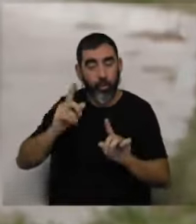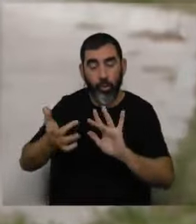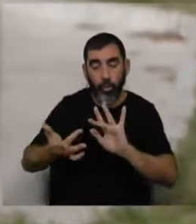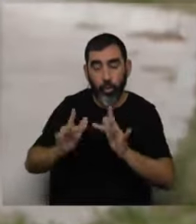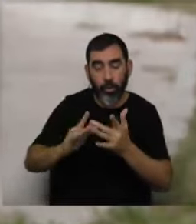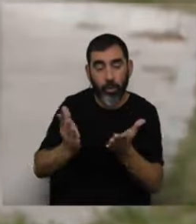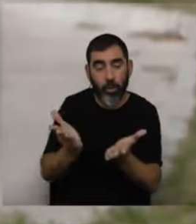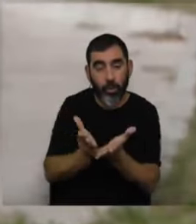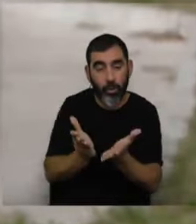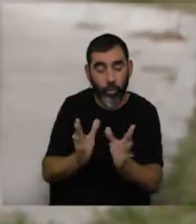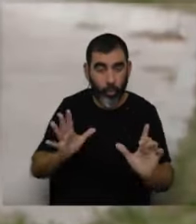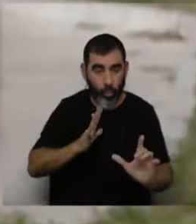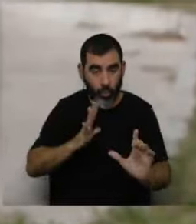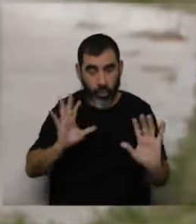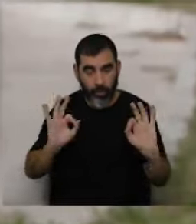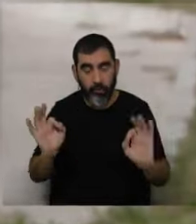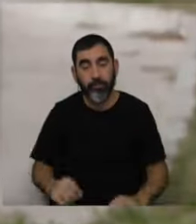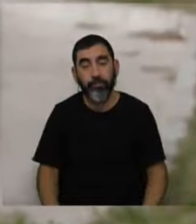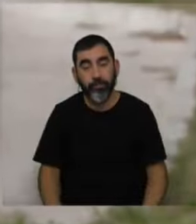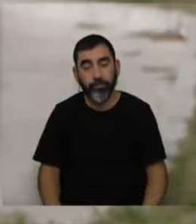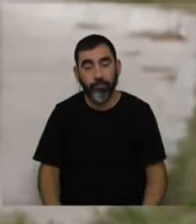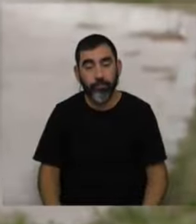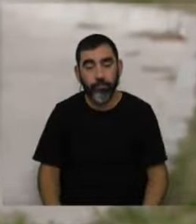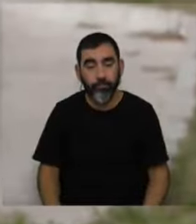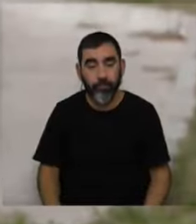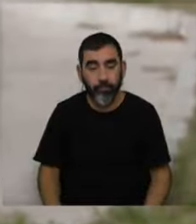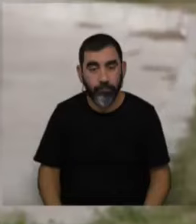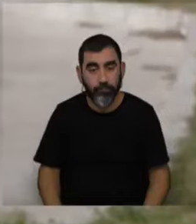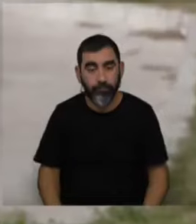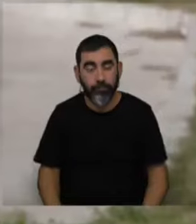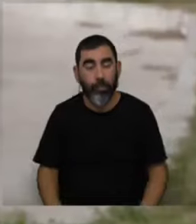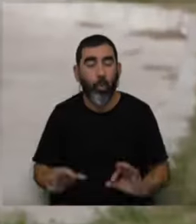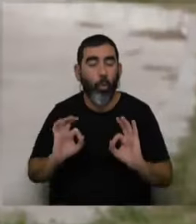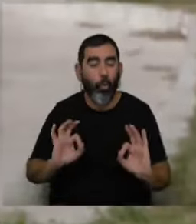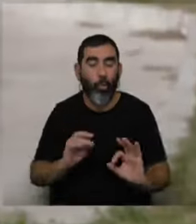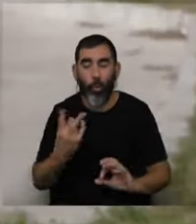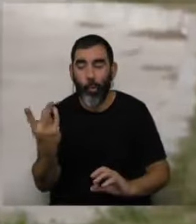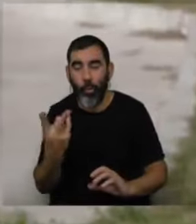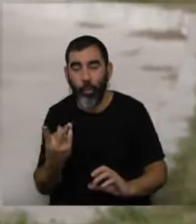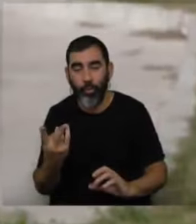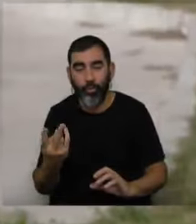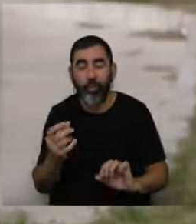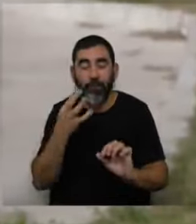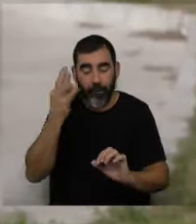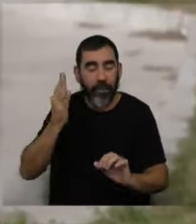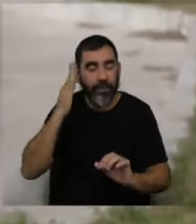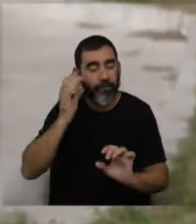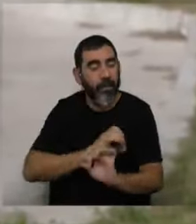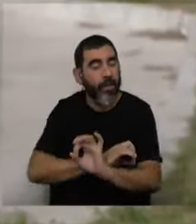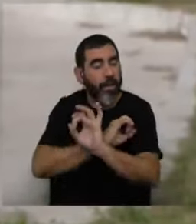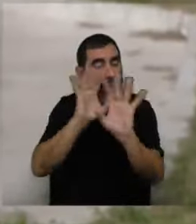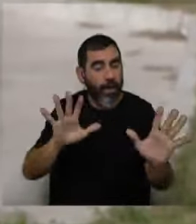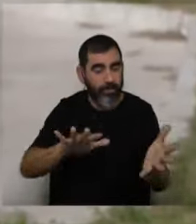vínculos con esos estudiantes que que lo denunciaron por una cuestión de de de comodidad de ambas partes y de poder generar